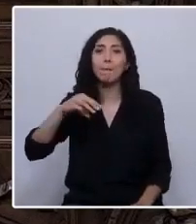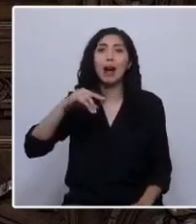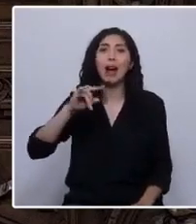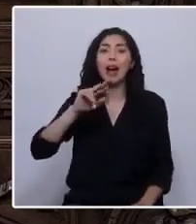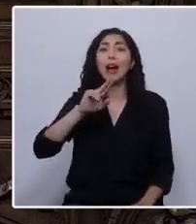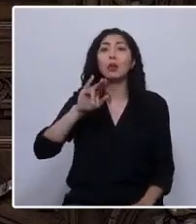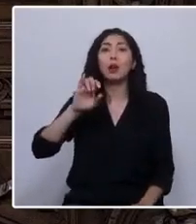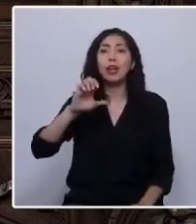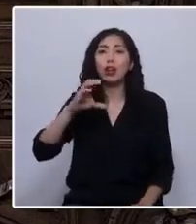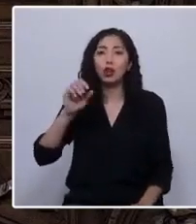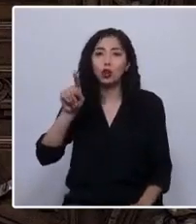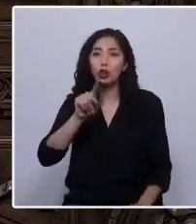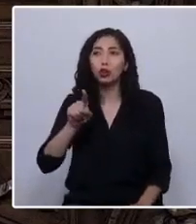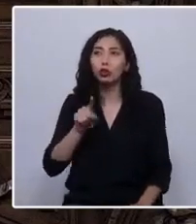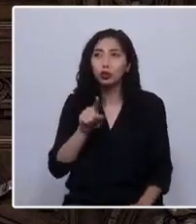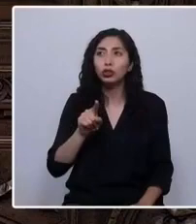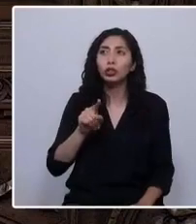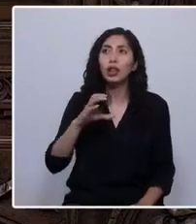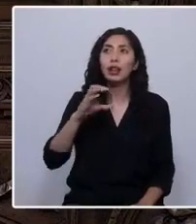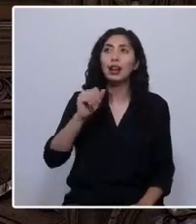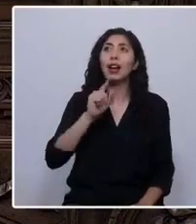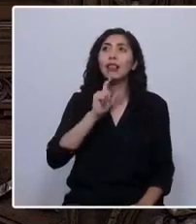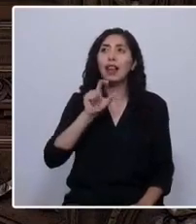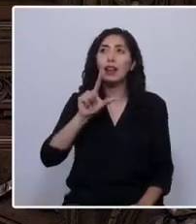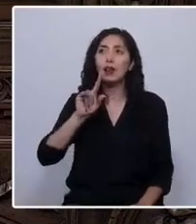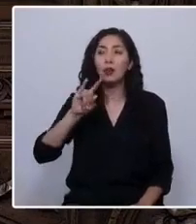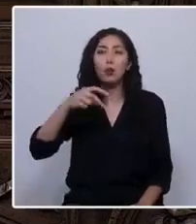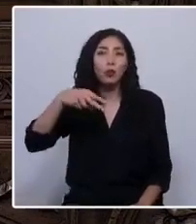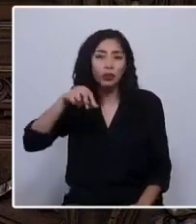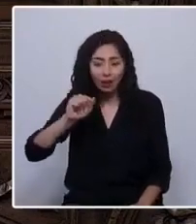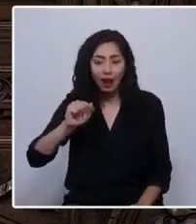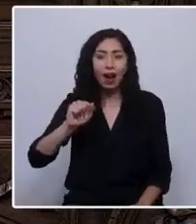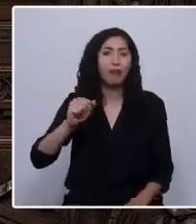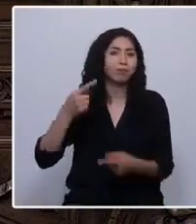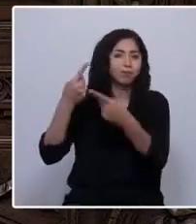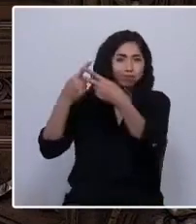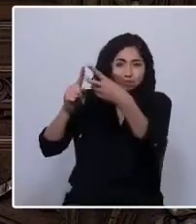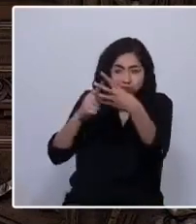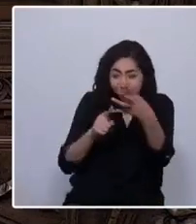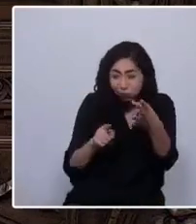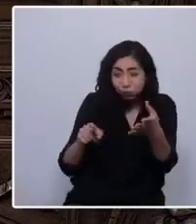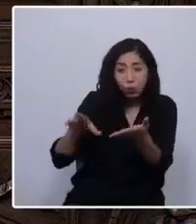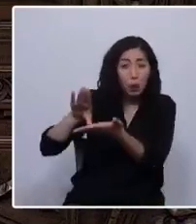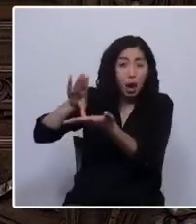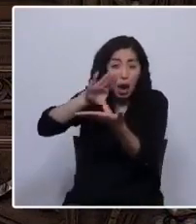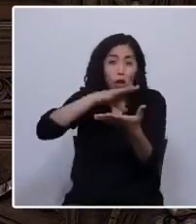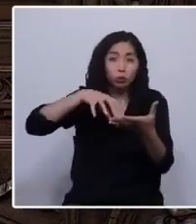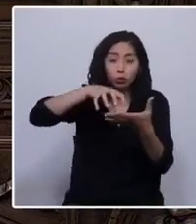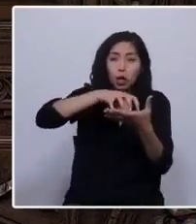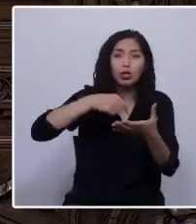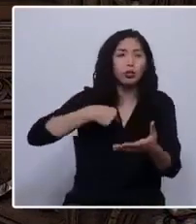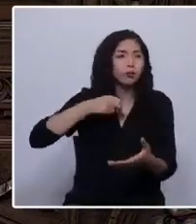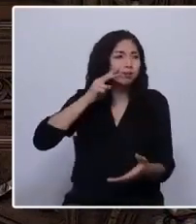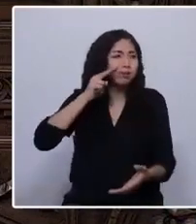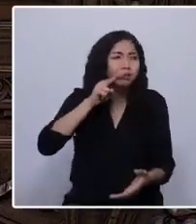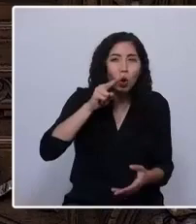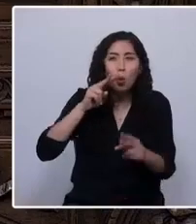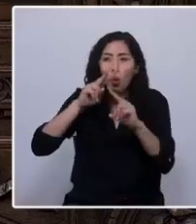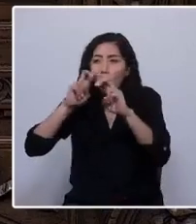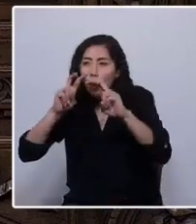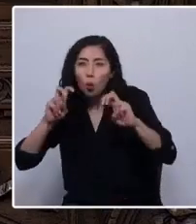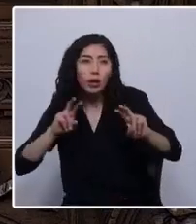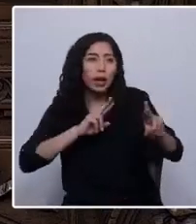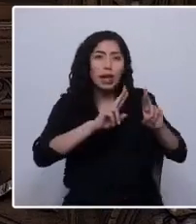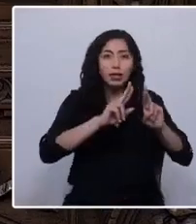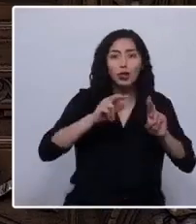Bogotá, Pedro Aguirre Cerda o La Bretaña. En cada rincón investigamos las relaciones humanas y políticas desde